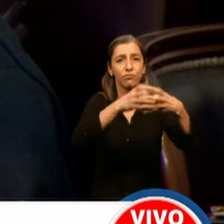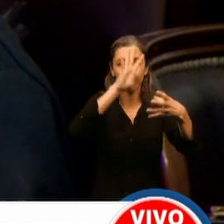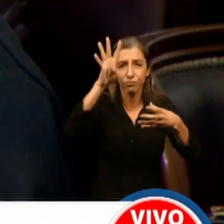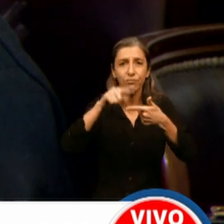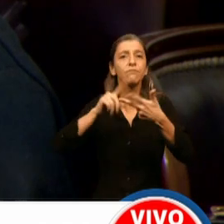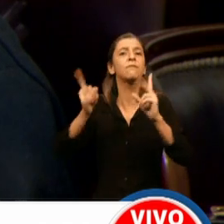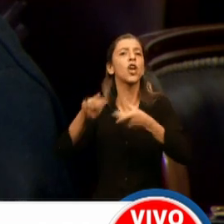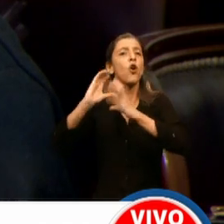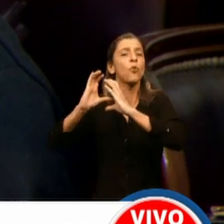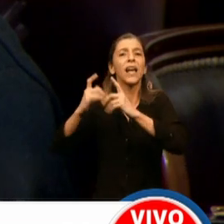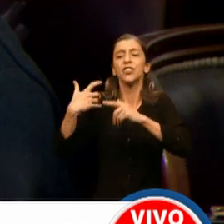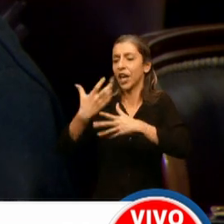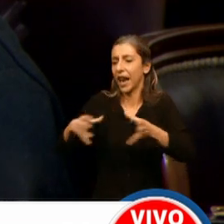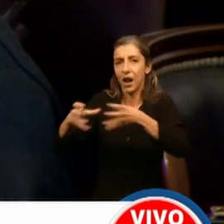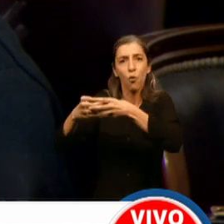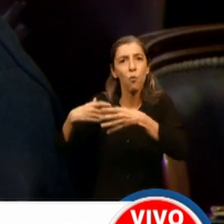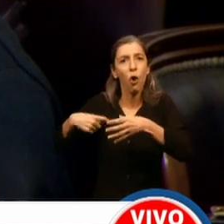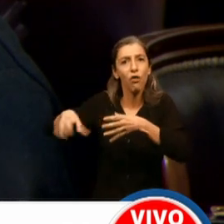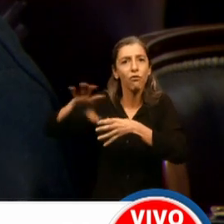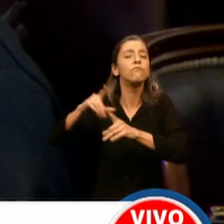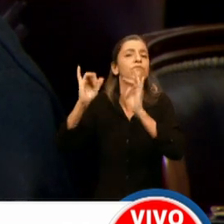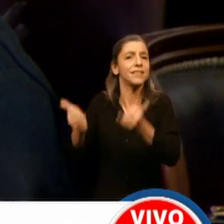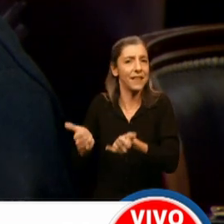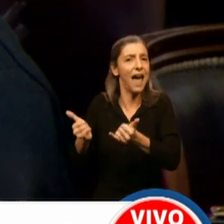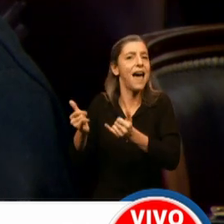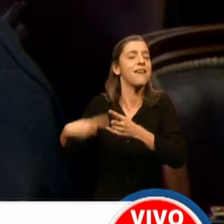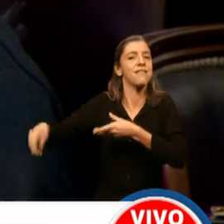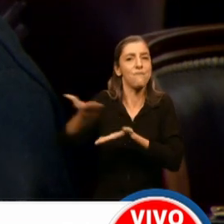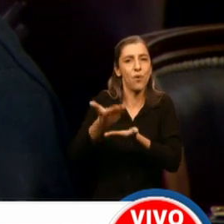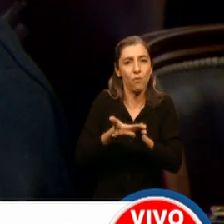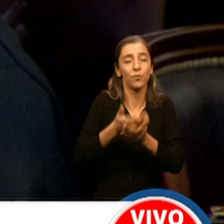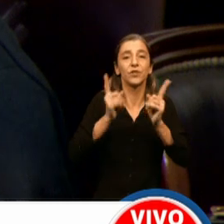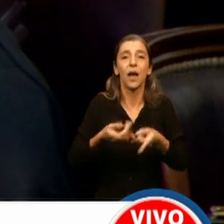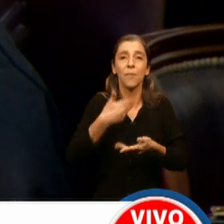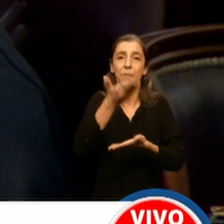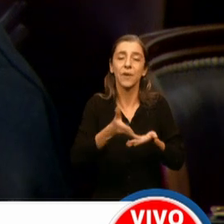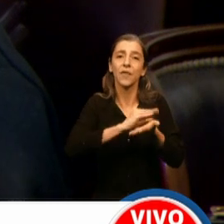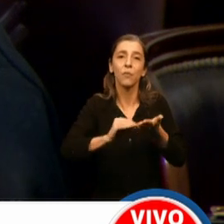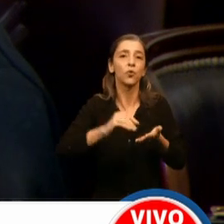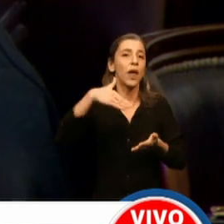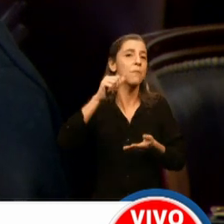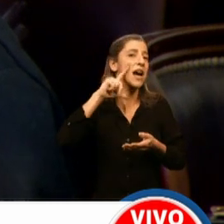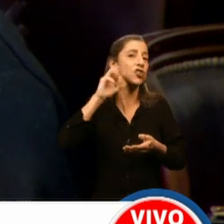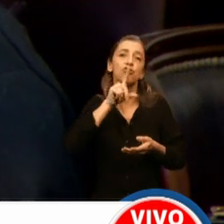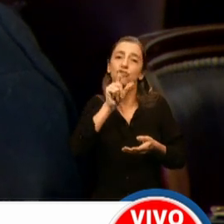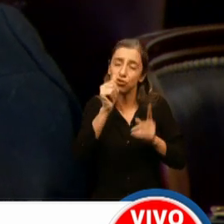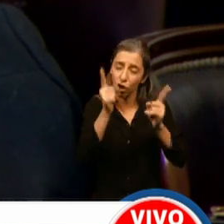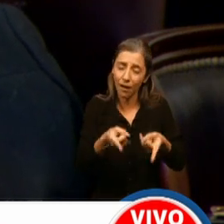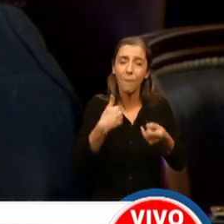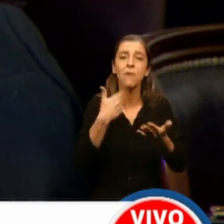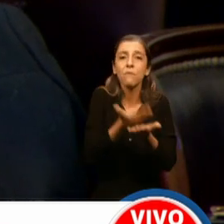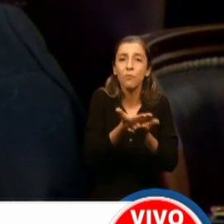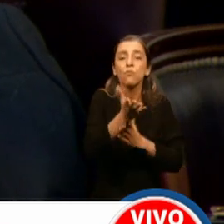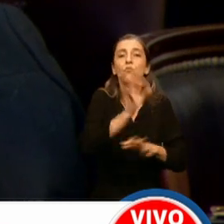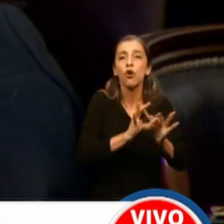de comunicación comunitaria también destacar que la diputada asiste a la marcha está presente un proyecto en busca del mismo objetivo y que durante la tarea